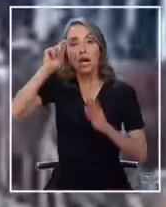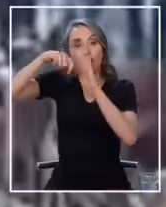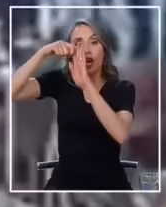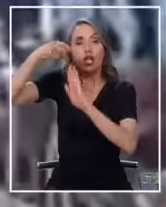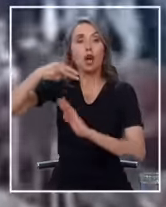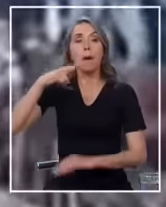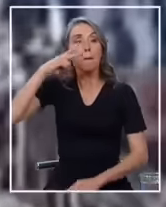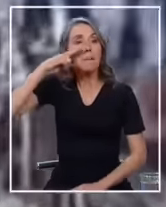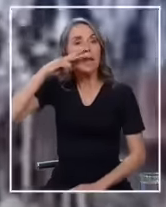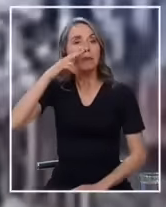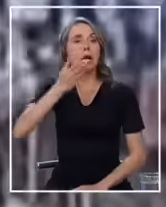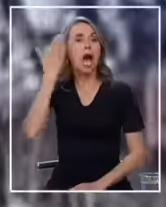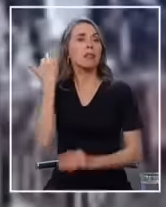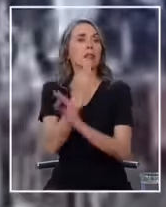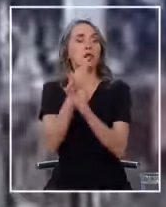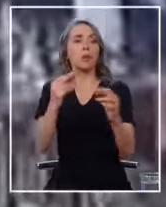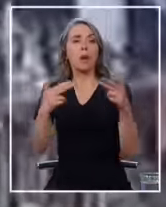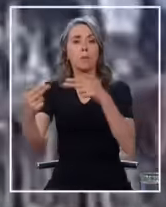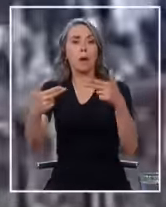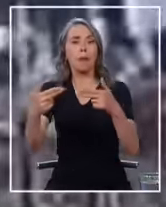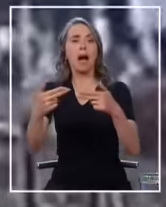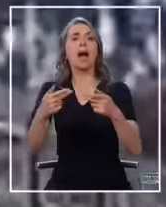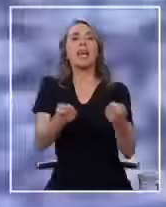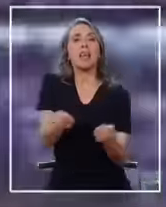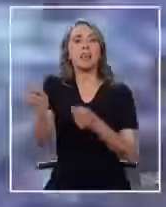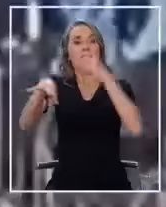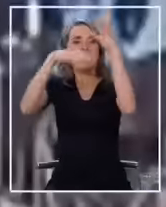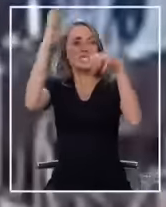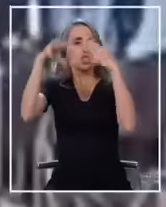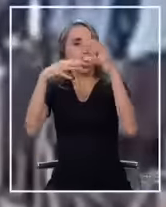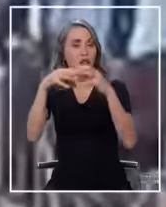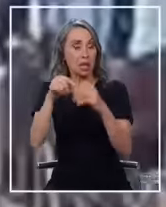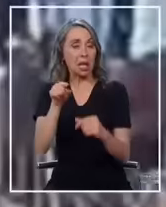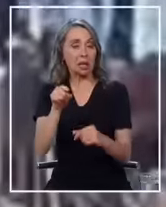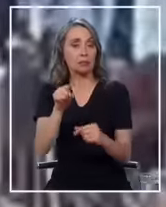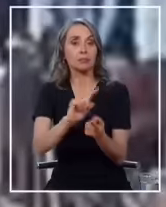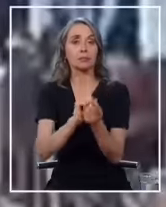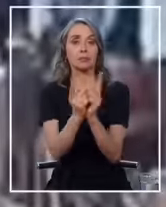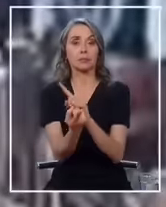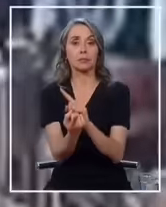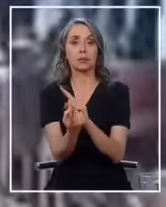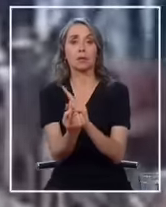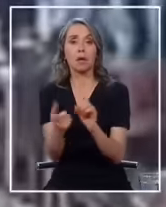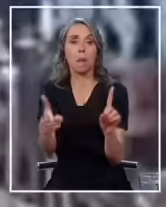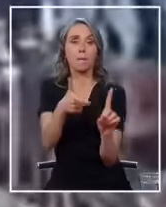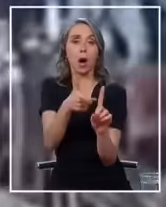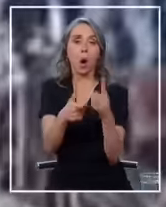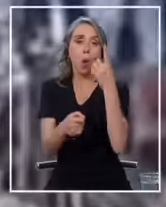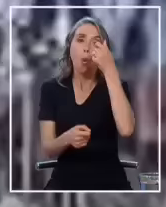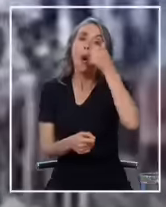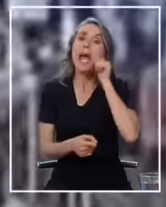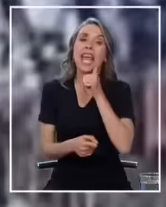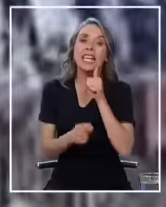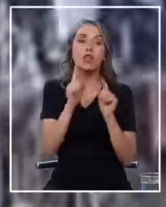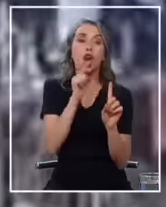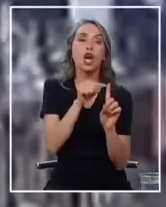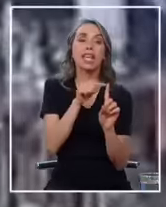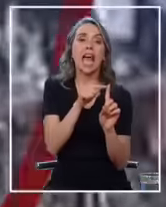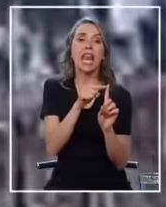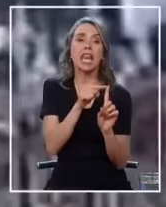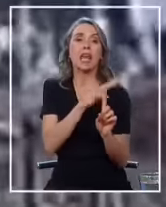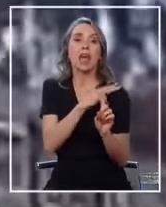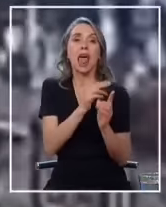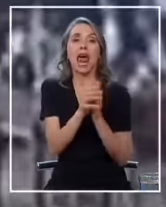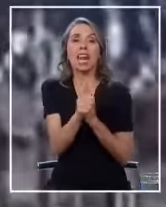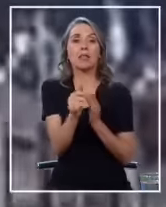Nos había escuchado de balaceras al interior de un local nocturno. Una que terminó con un herido, nada más ni nada menos que el líder